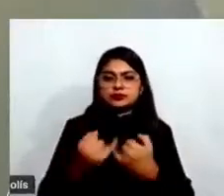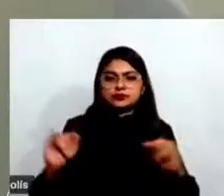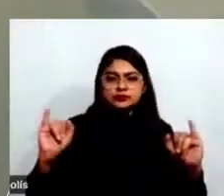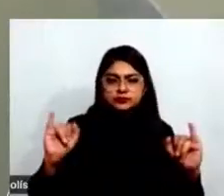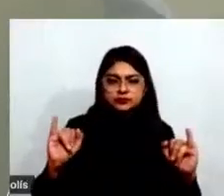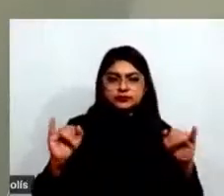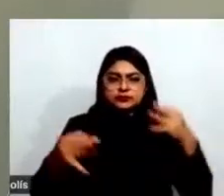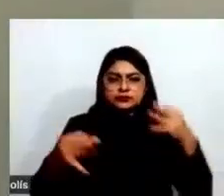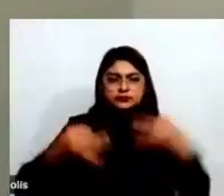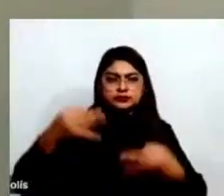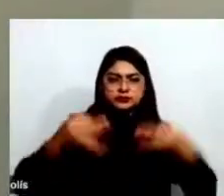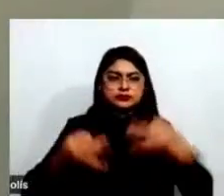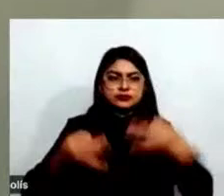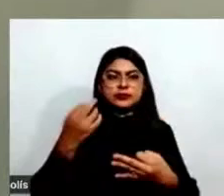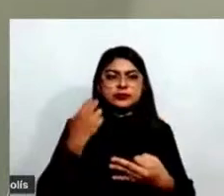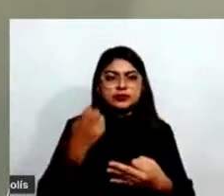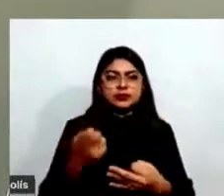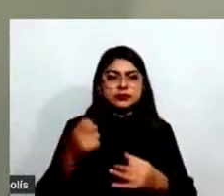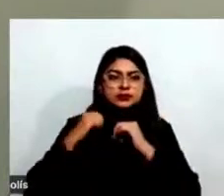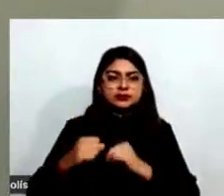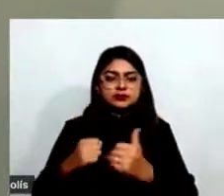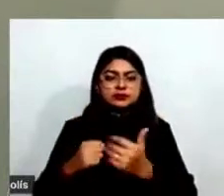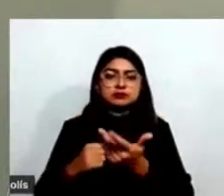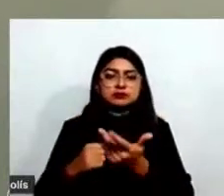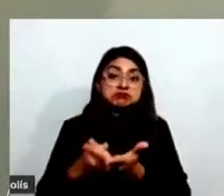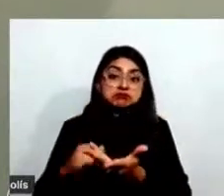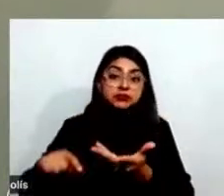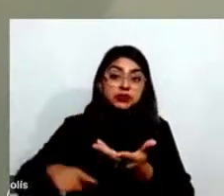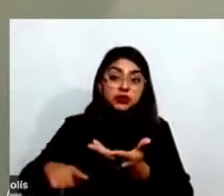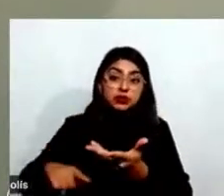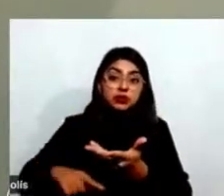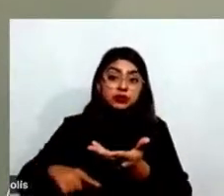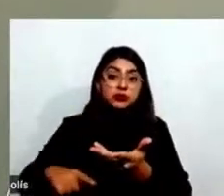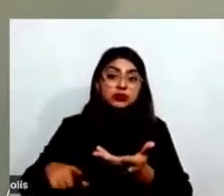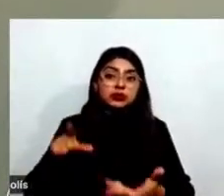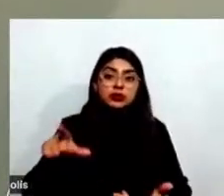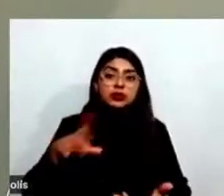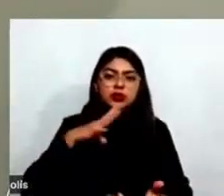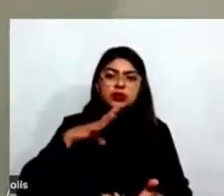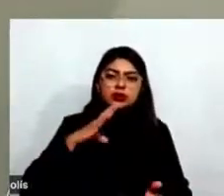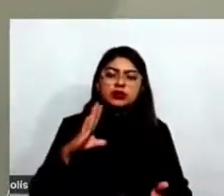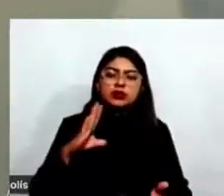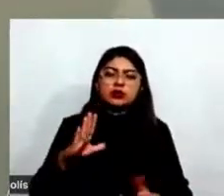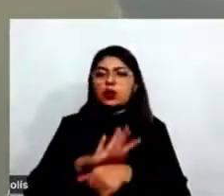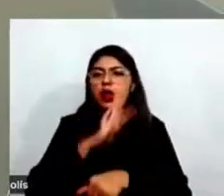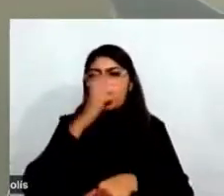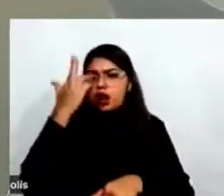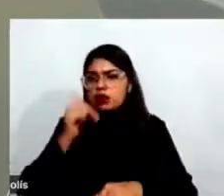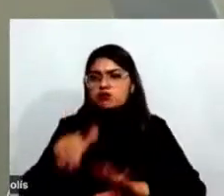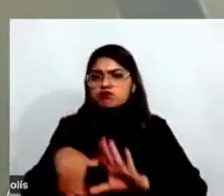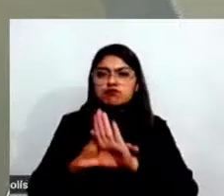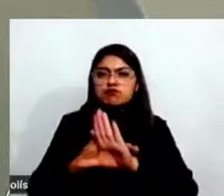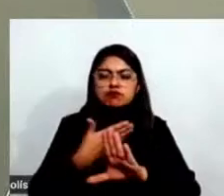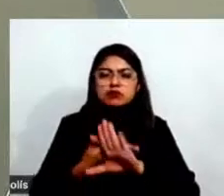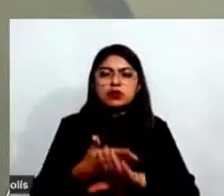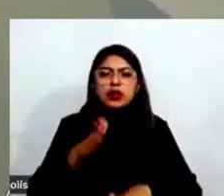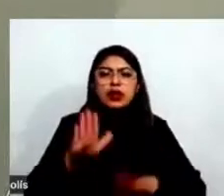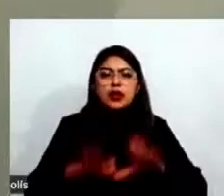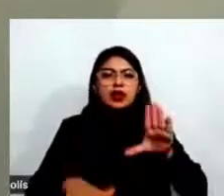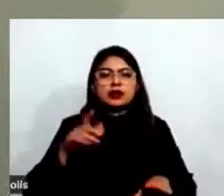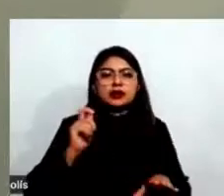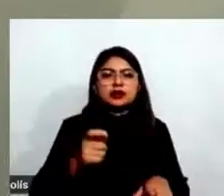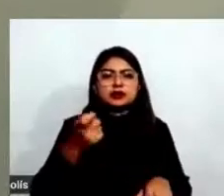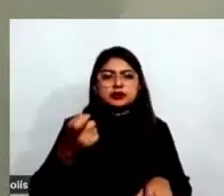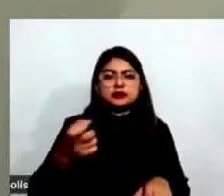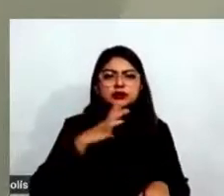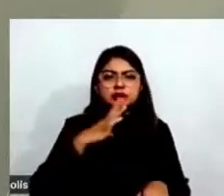sea, precisamente por la ubicuidad de estos ataques, muchas veces no es posible atribuírselos al Estado. El Estado sí tiene un